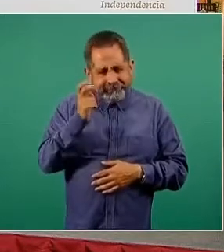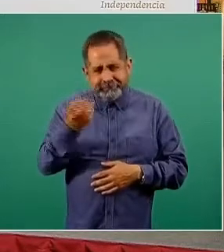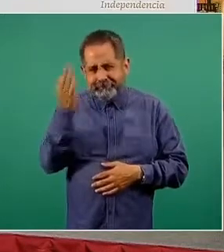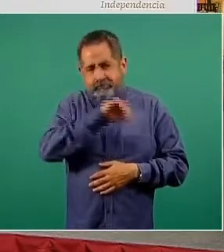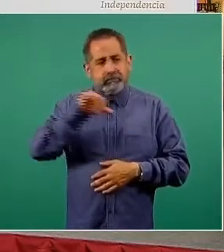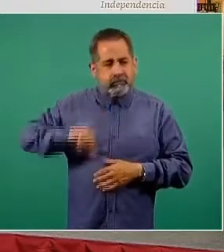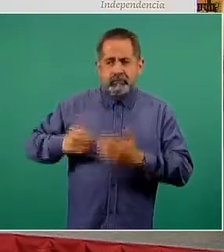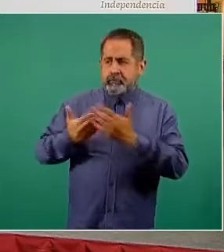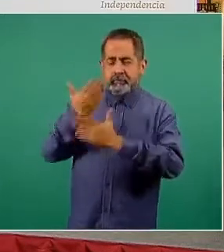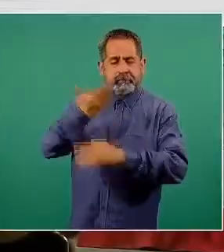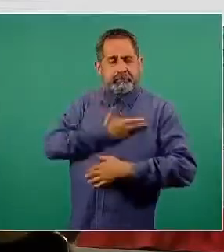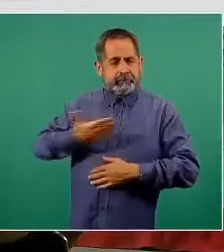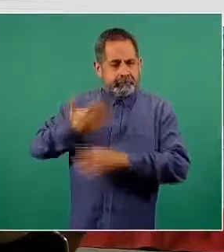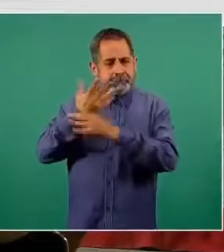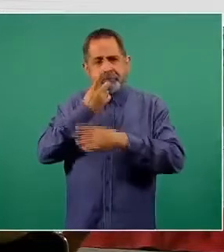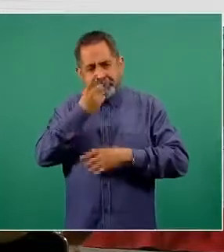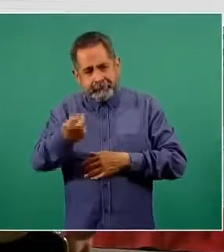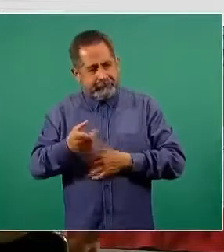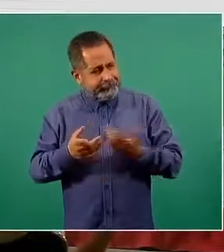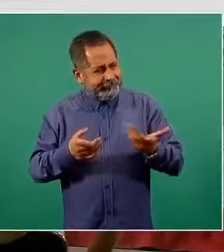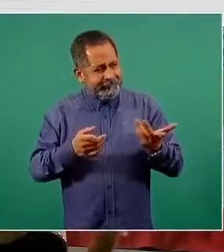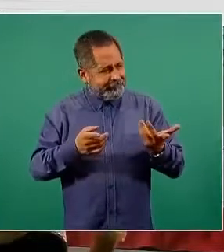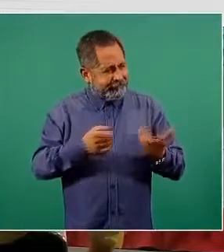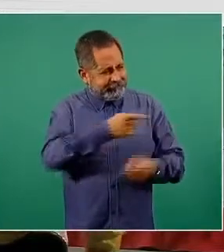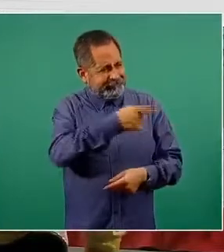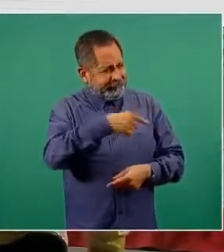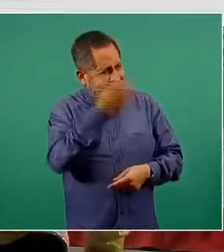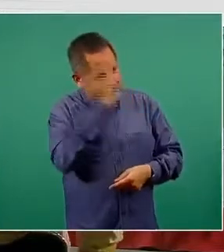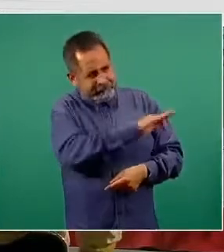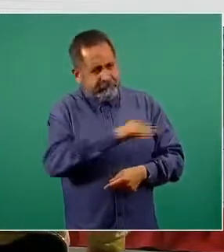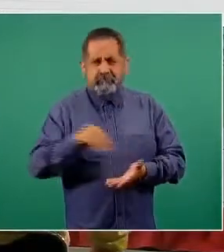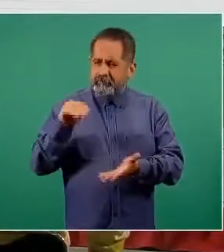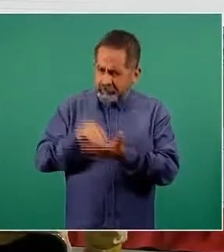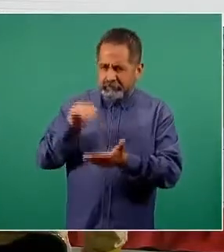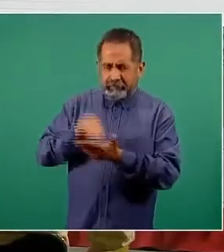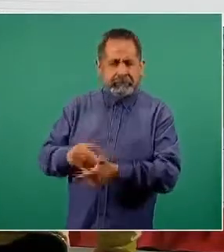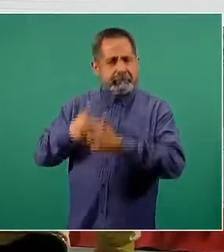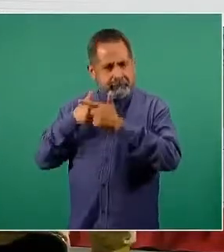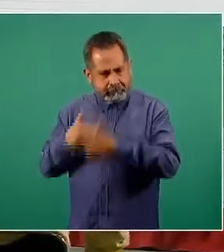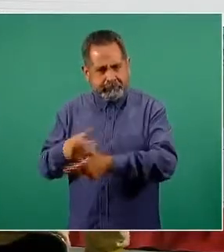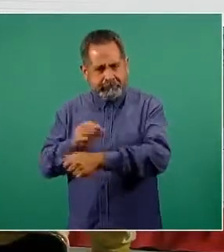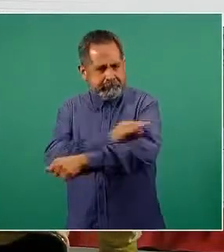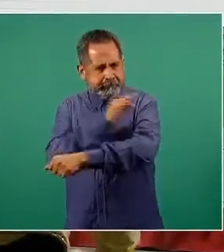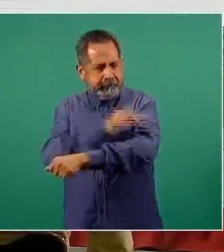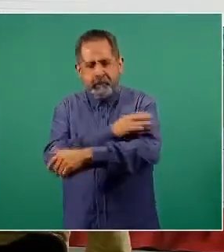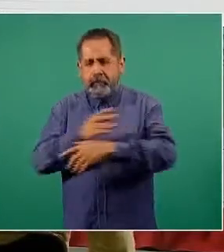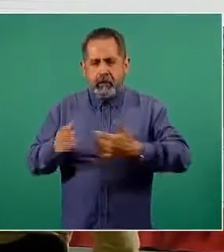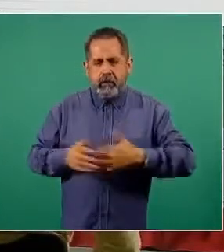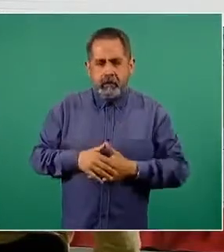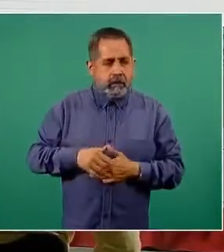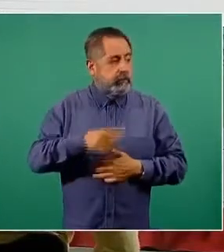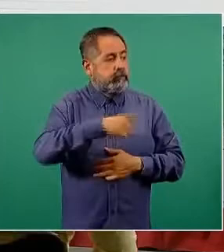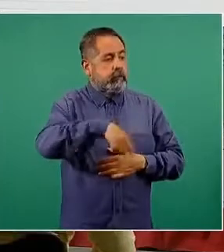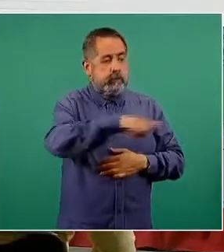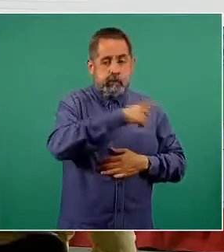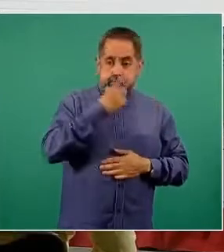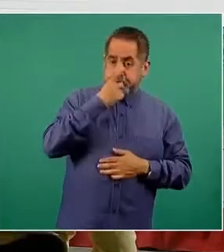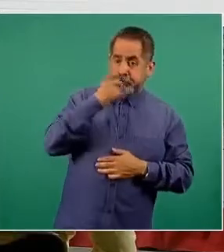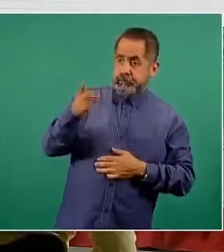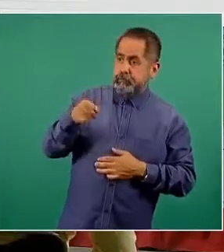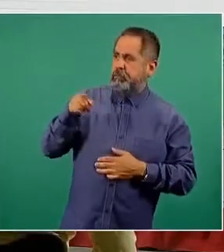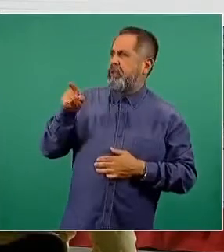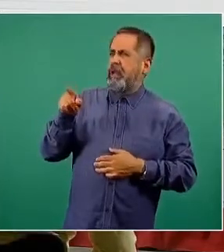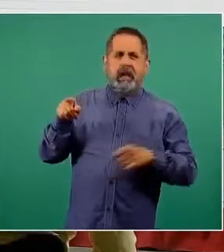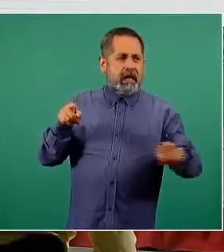que se diga que ya se dejó de vacunar. Por supuesto, aún más falso es decir que se está excluyendo al personal de